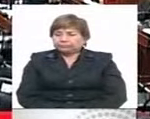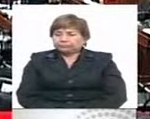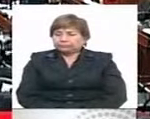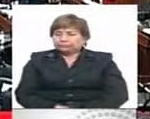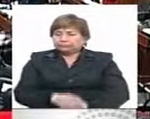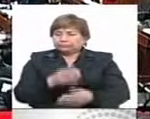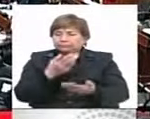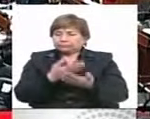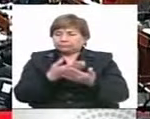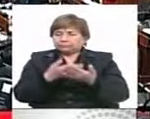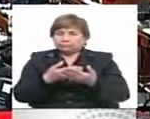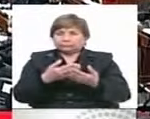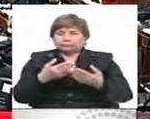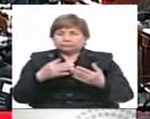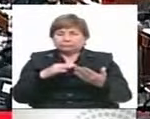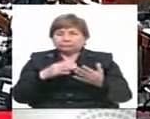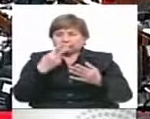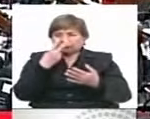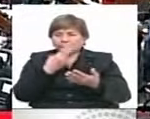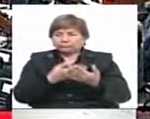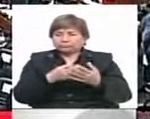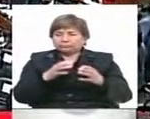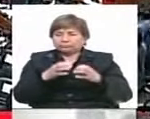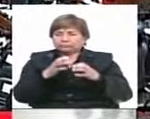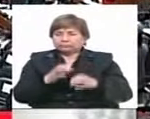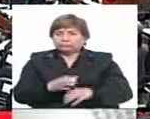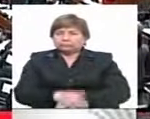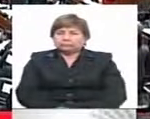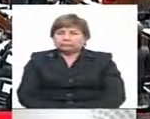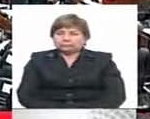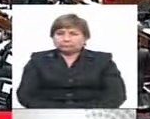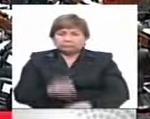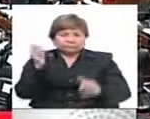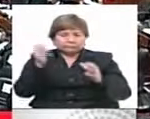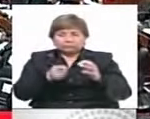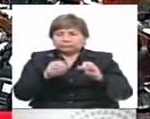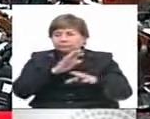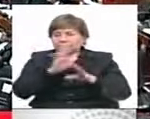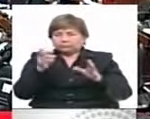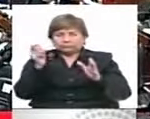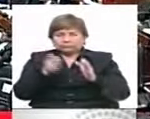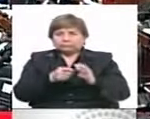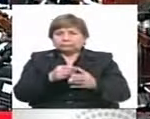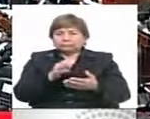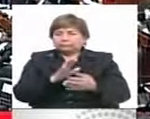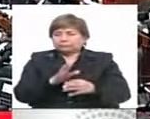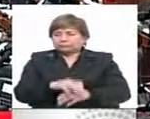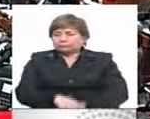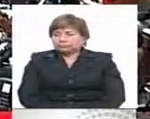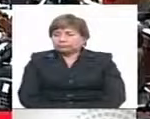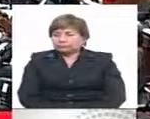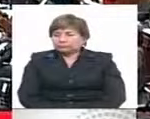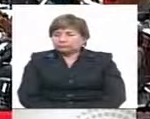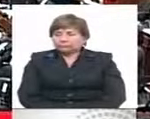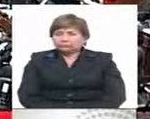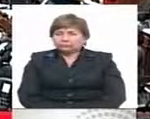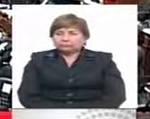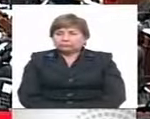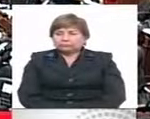Vamos a confirmar el fallecimiento de... Bueno, suspendemos. Vamos a averiguar algo ha pasado, por favor.